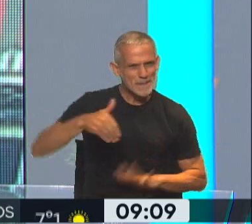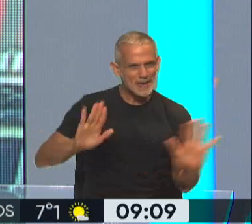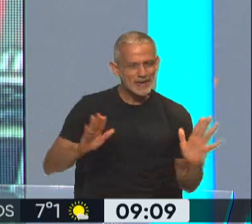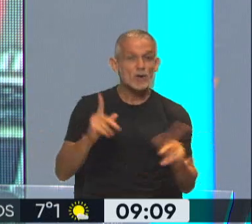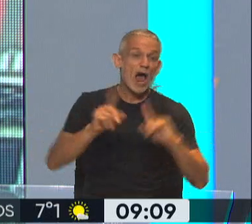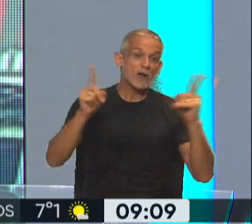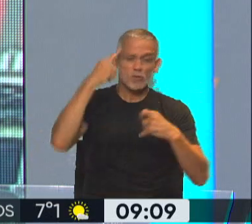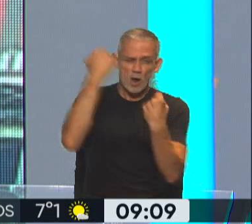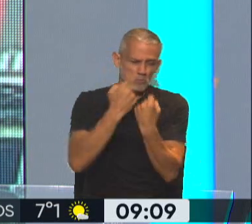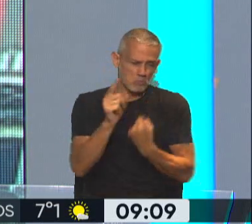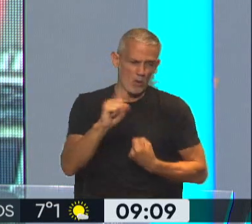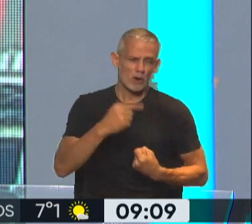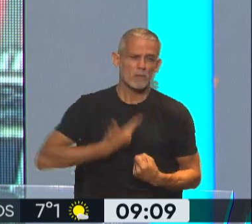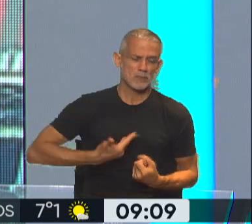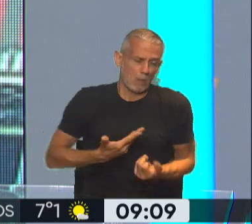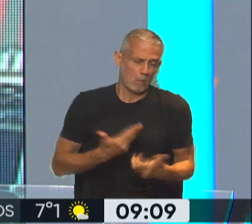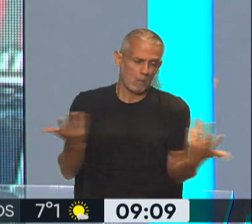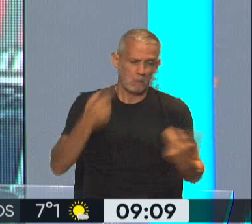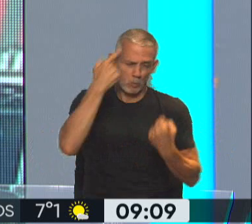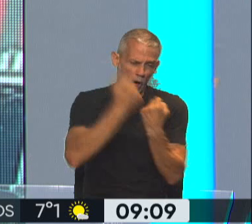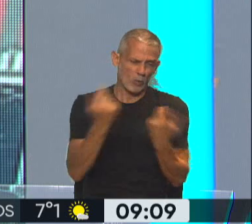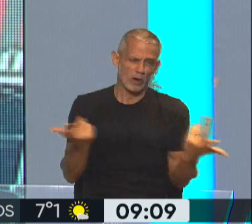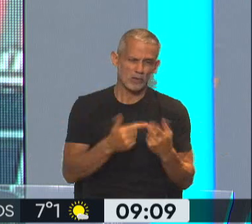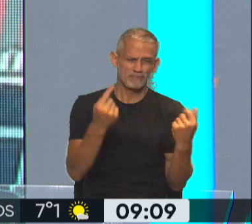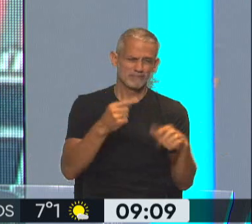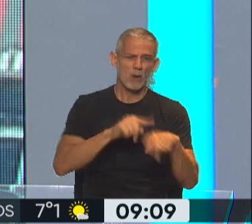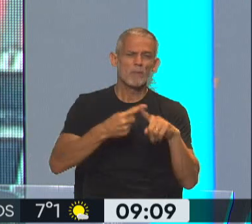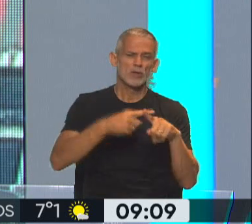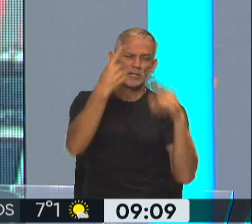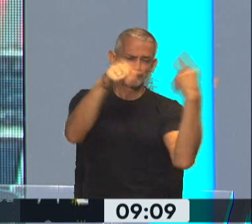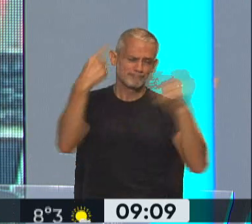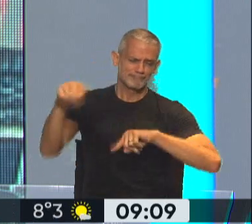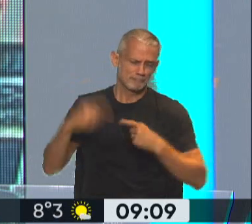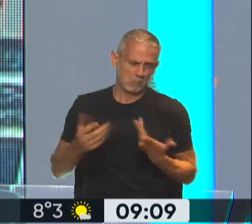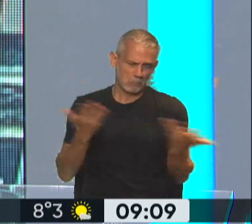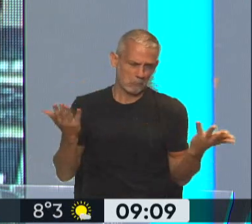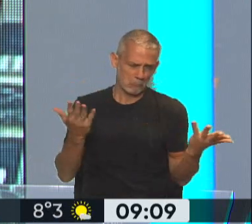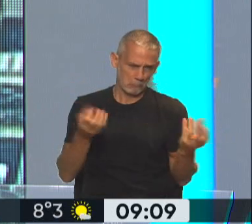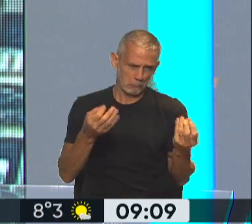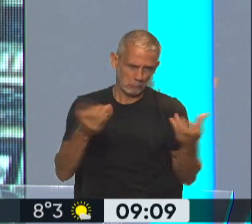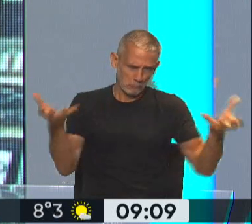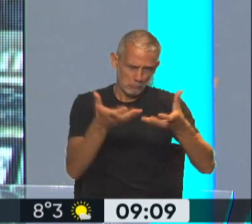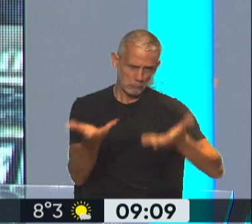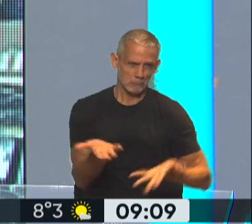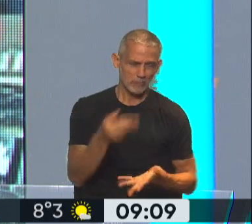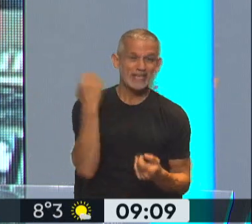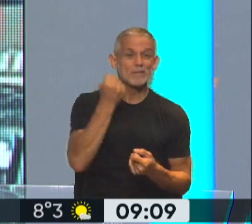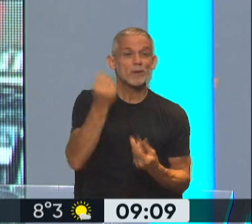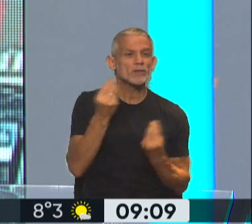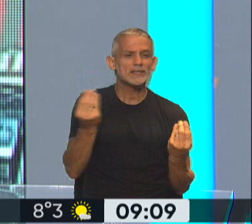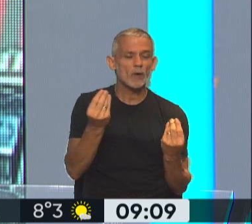no están de acuerdo con los presidentes que vienen son de distintos políticos y lo importante es